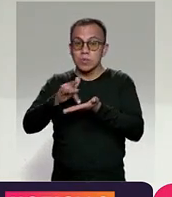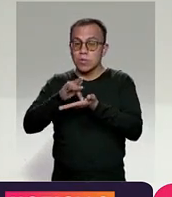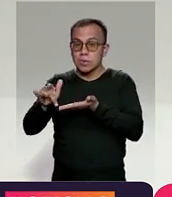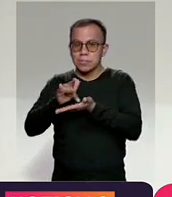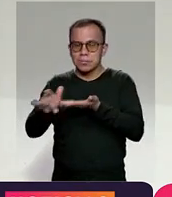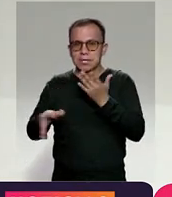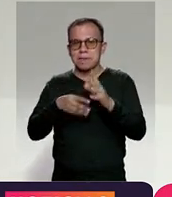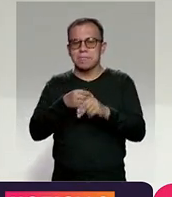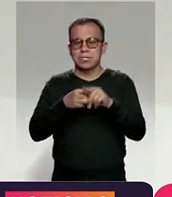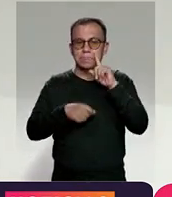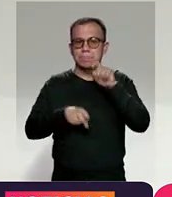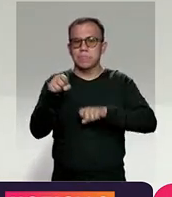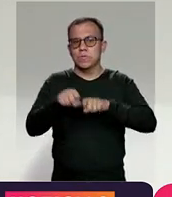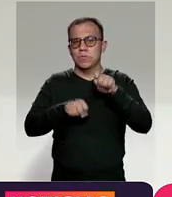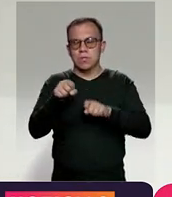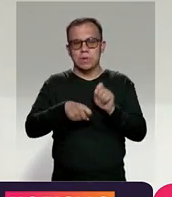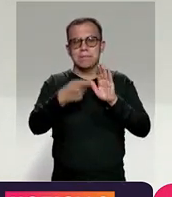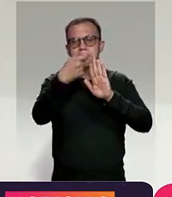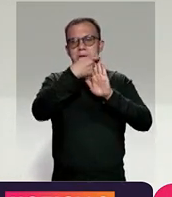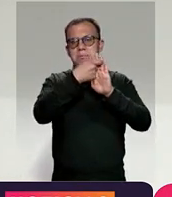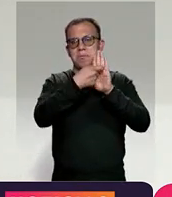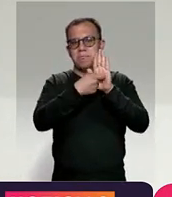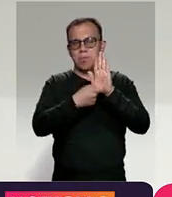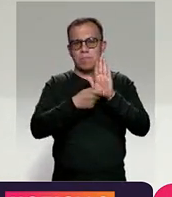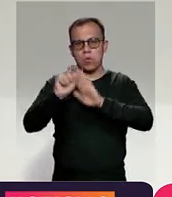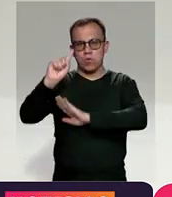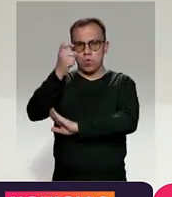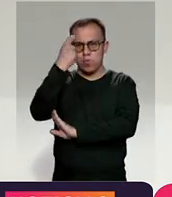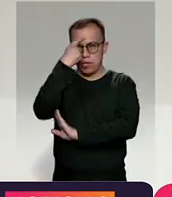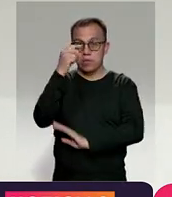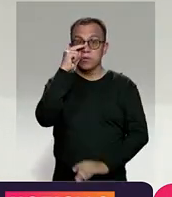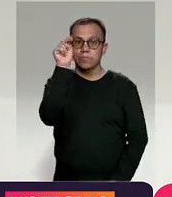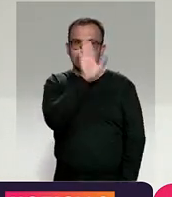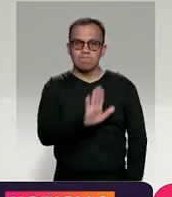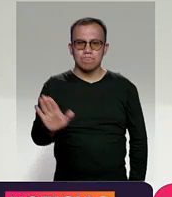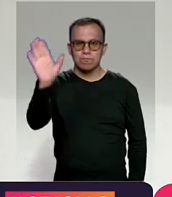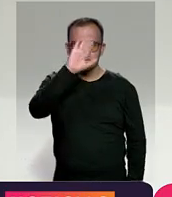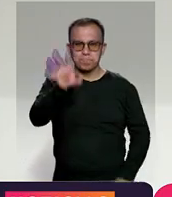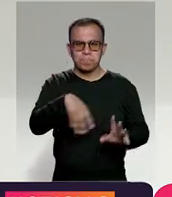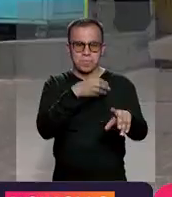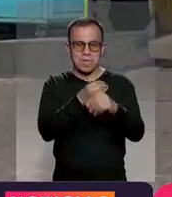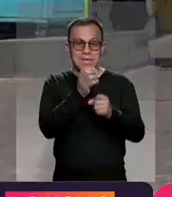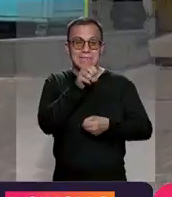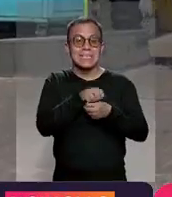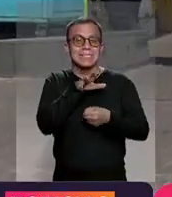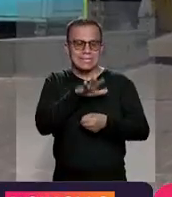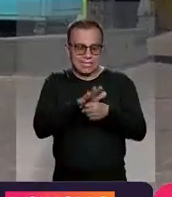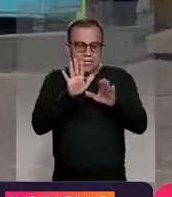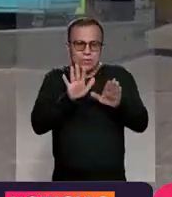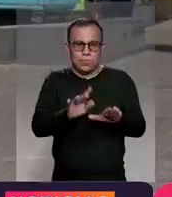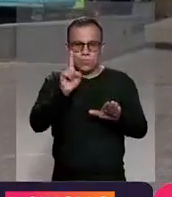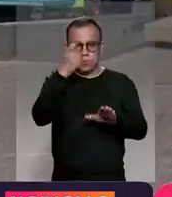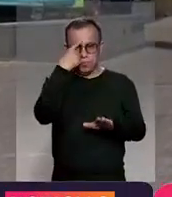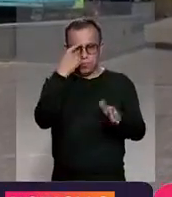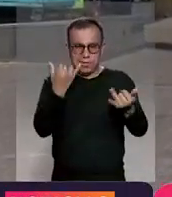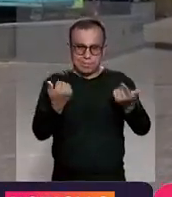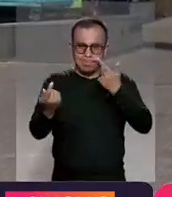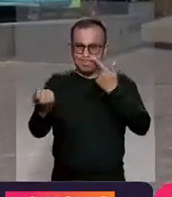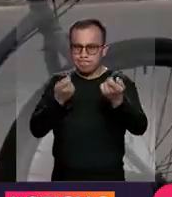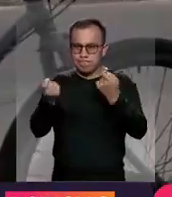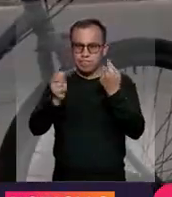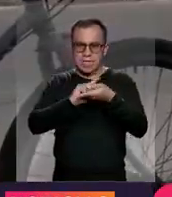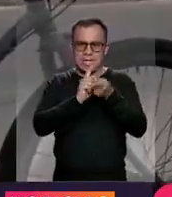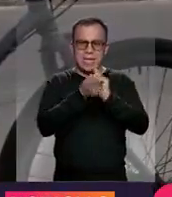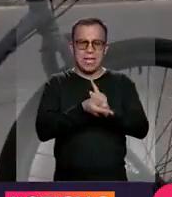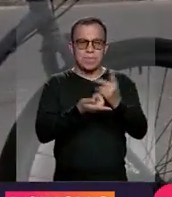pesar de todas las medidas que se han tomado por parte del gobierno nacional y del gobierno distrital. Pidió a la administración distrital modificar el